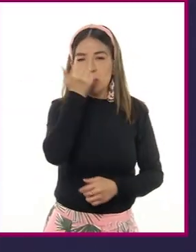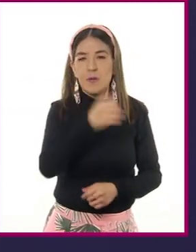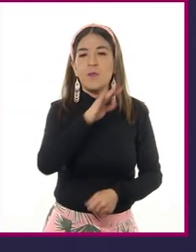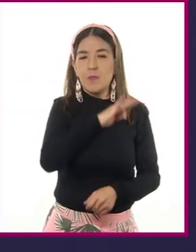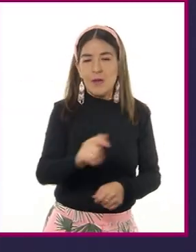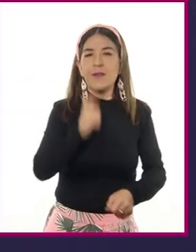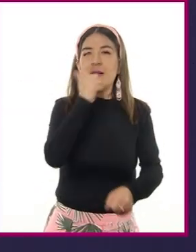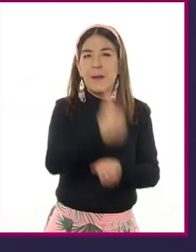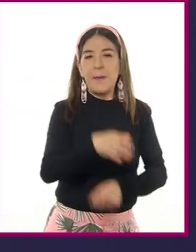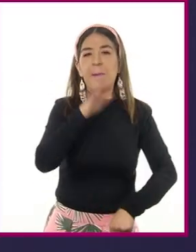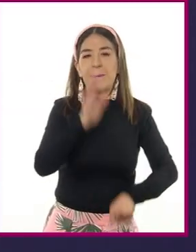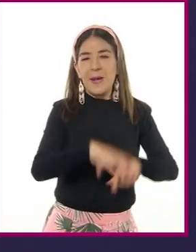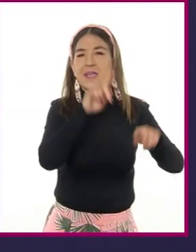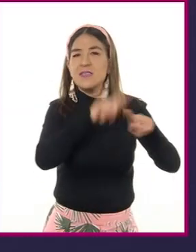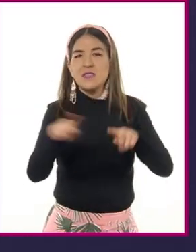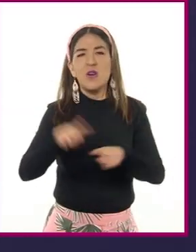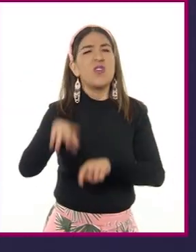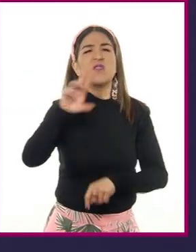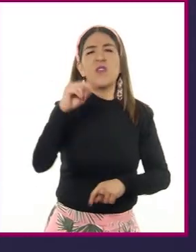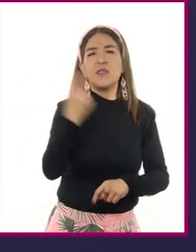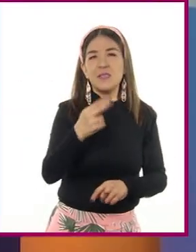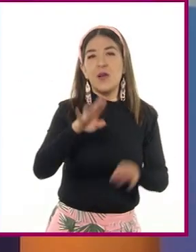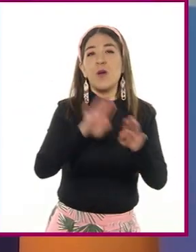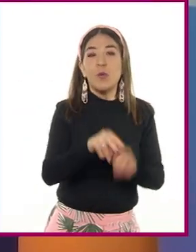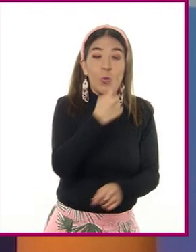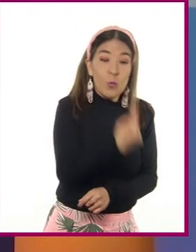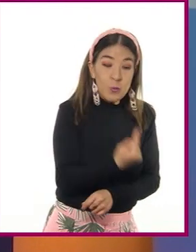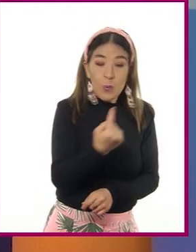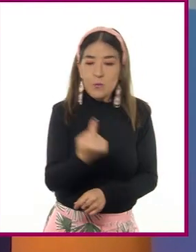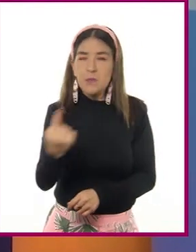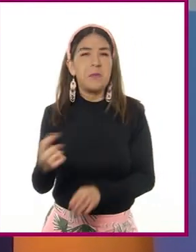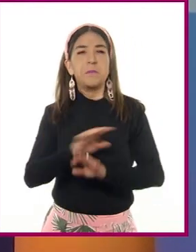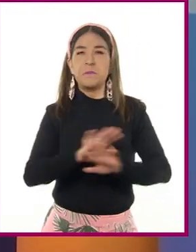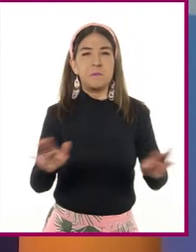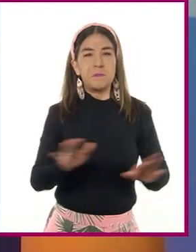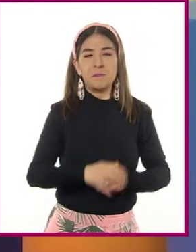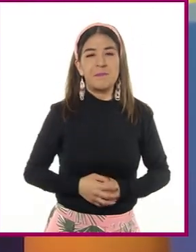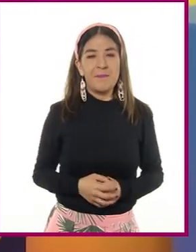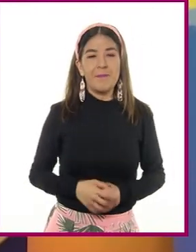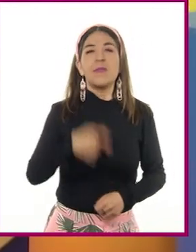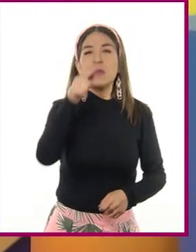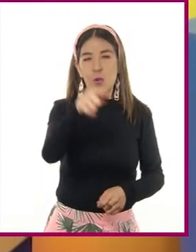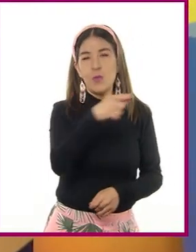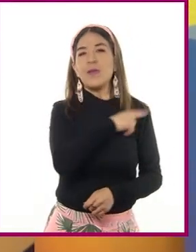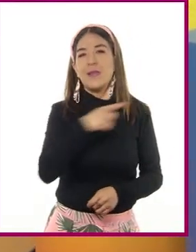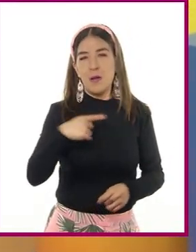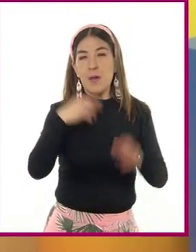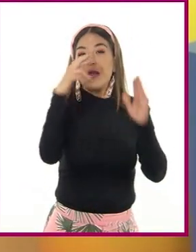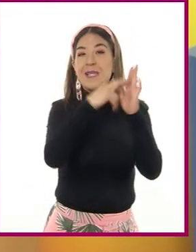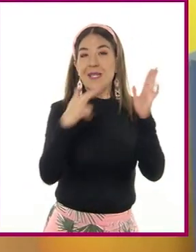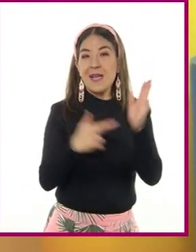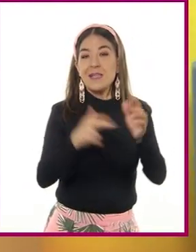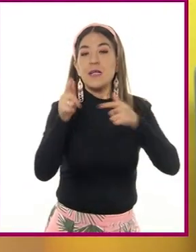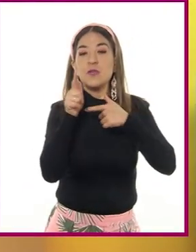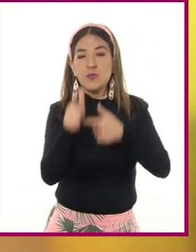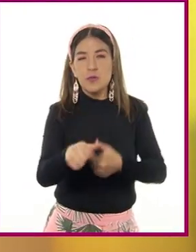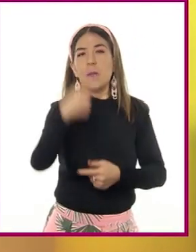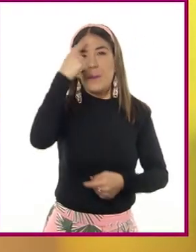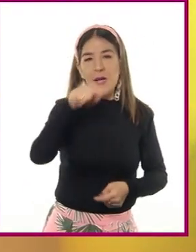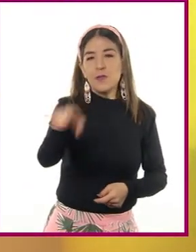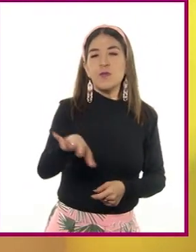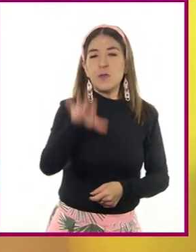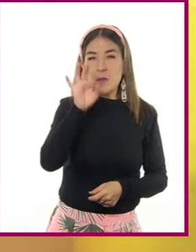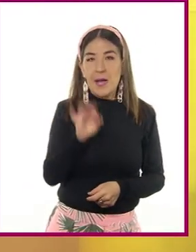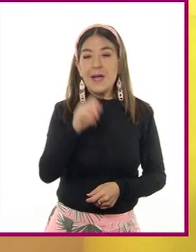más términos sin necesidad de ir uno a uno. Les invito a utilizar la regla de la sucesión para encontrar los